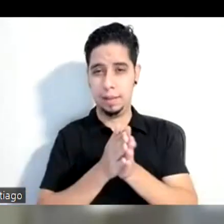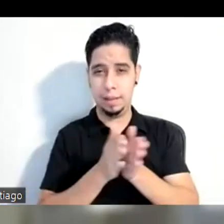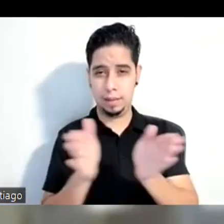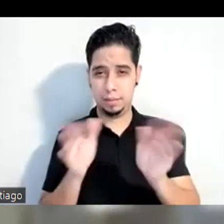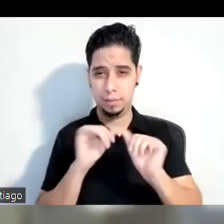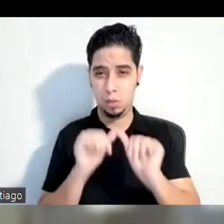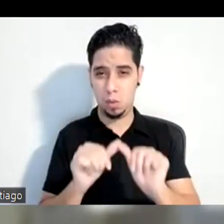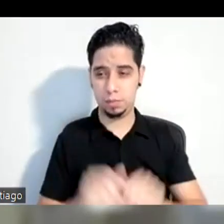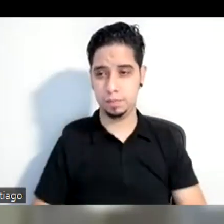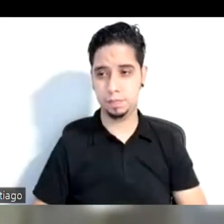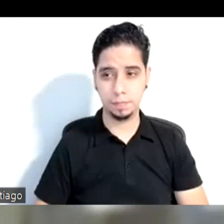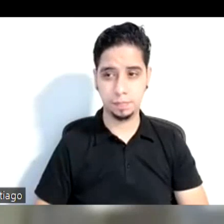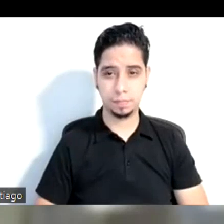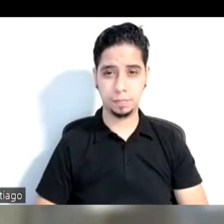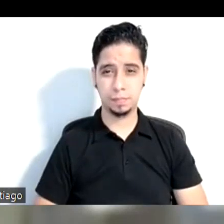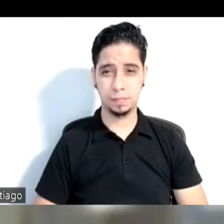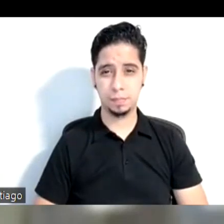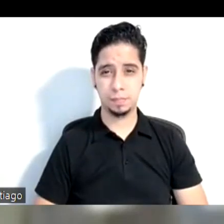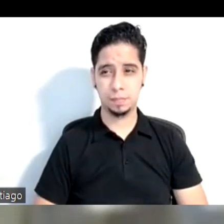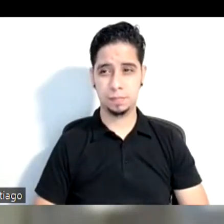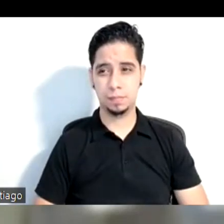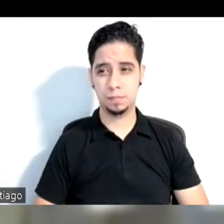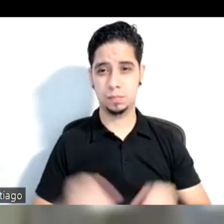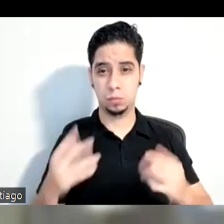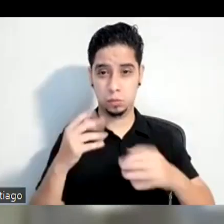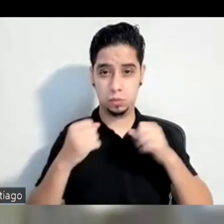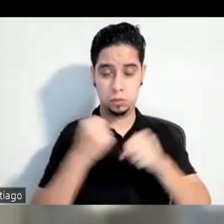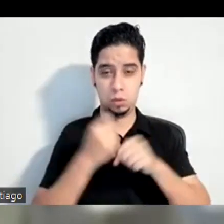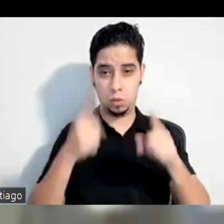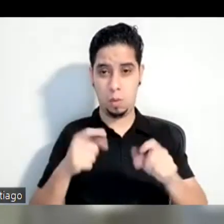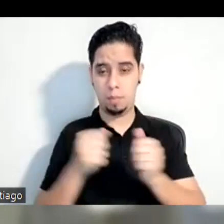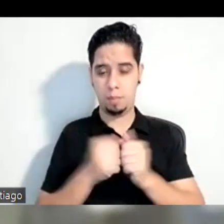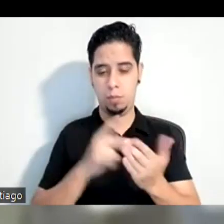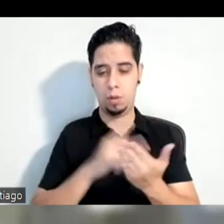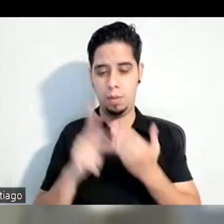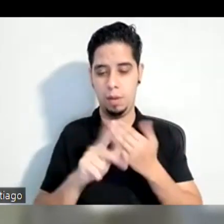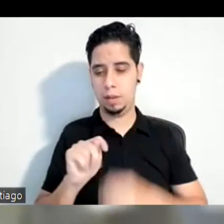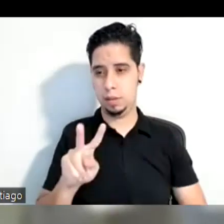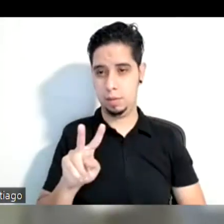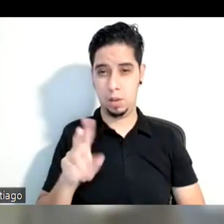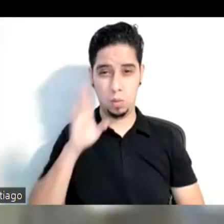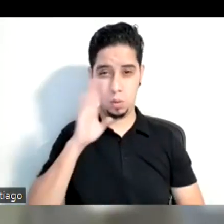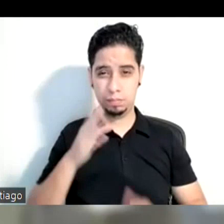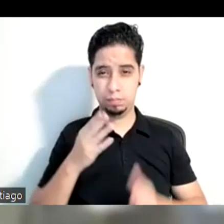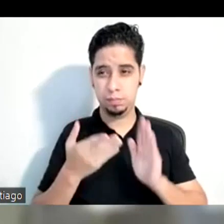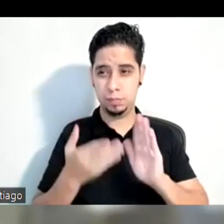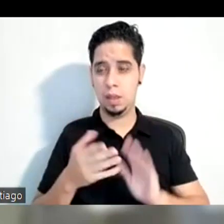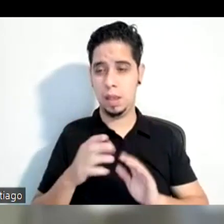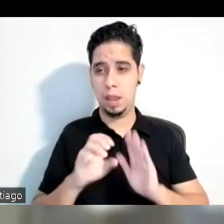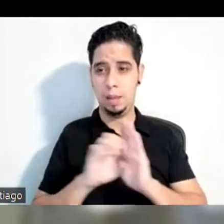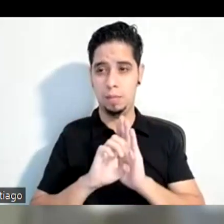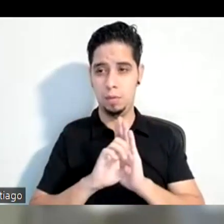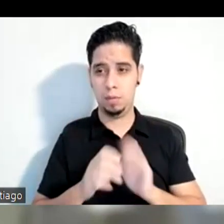existir. Ha pasado mucho con programas televisivos. Voy a dar un ejemplo. Hay una serie que se llama